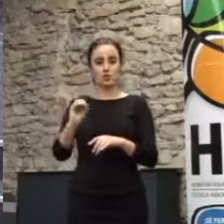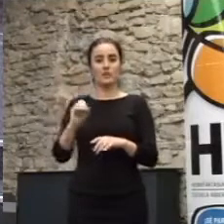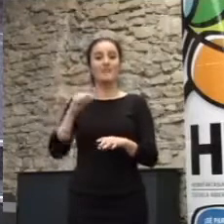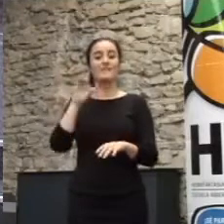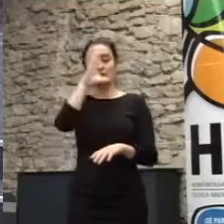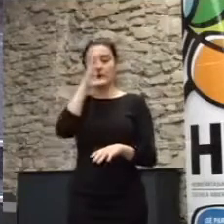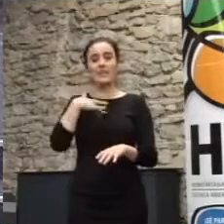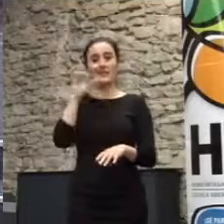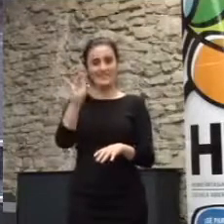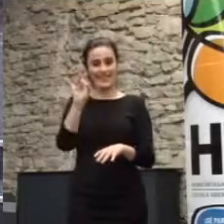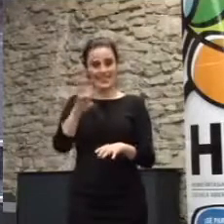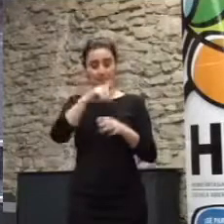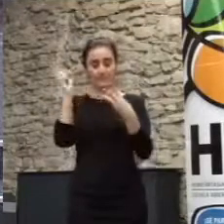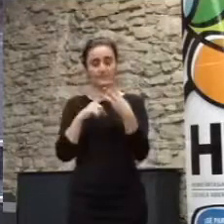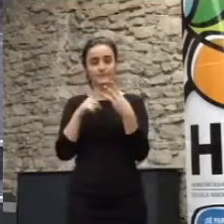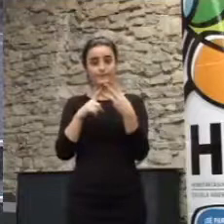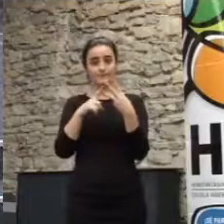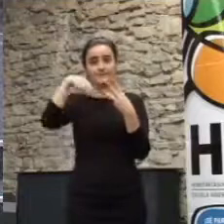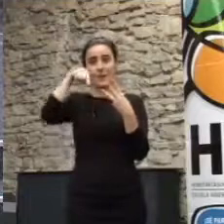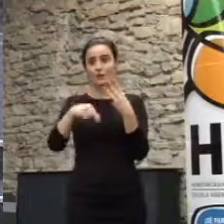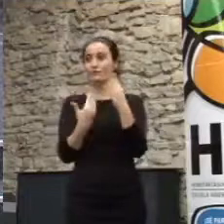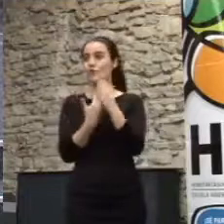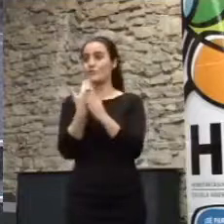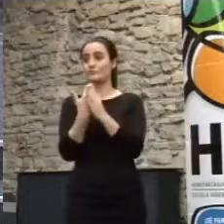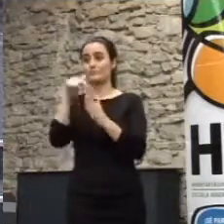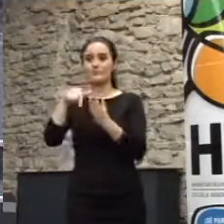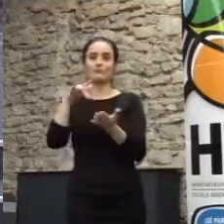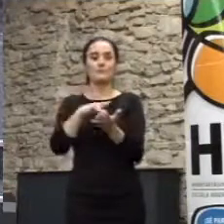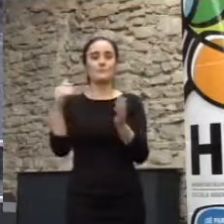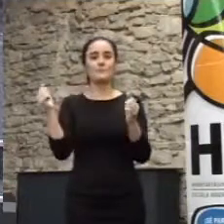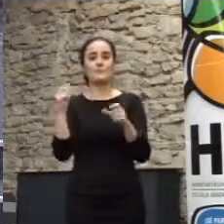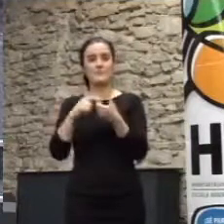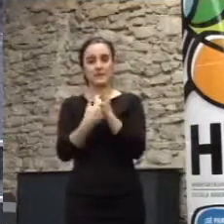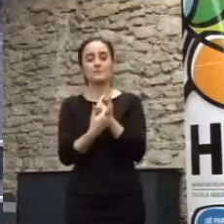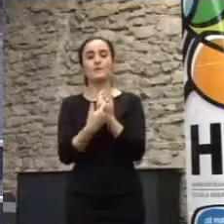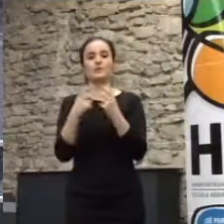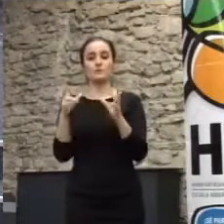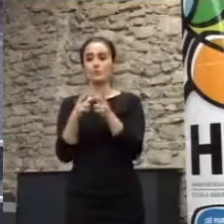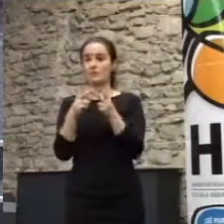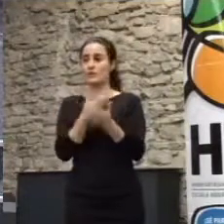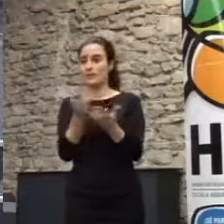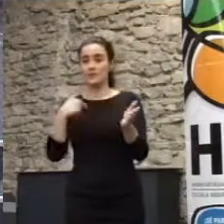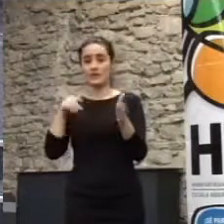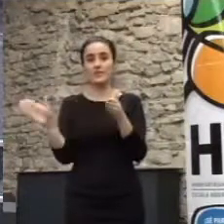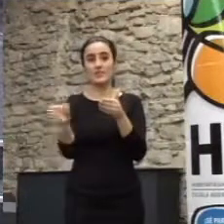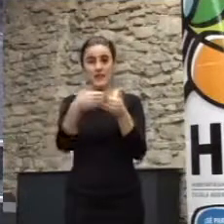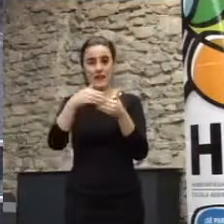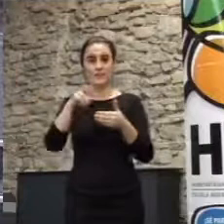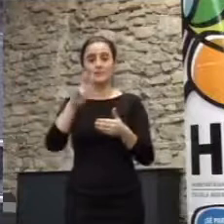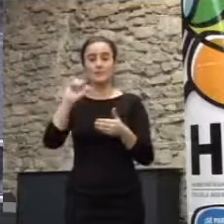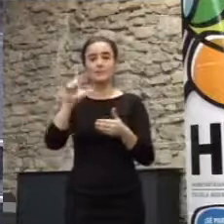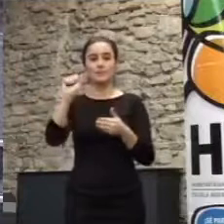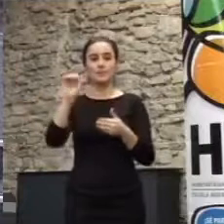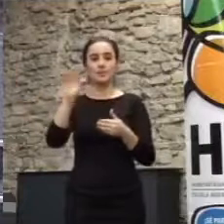tres, cerramos esta jornada de participación ciudadana de EI aquí en Villasuso con